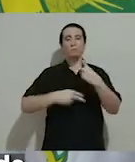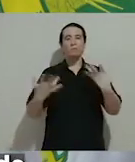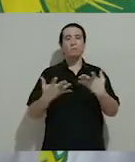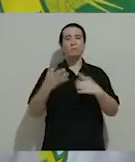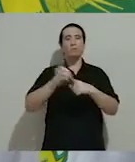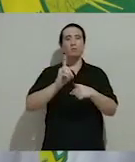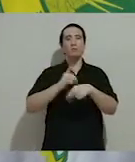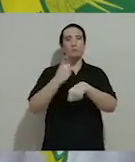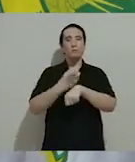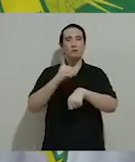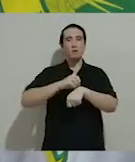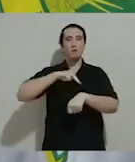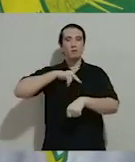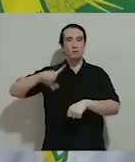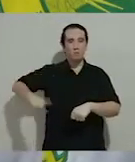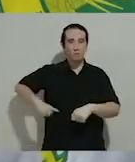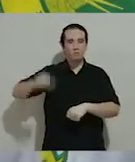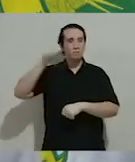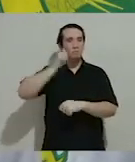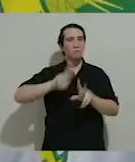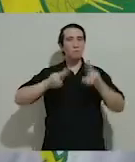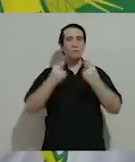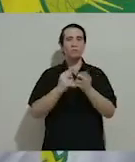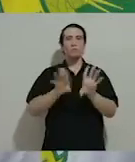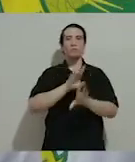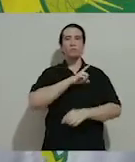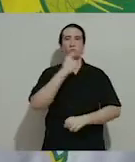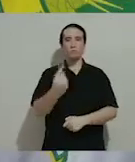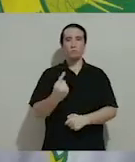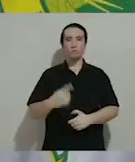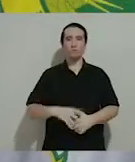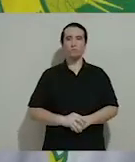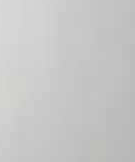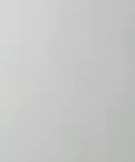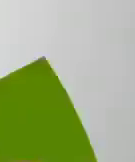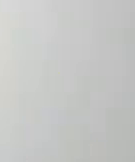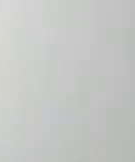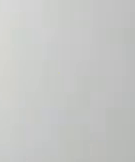venido haciendo desde el primer día de mi gobierno, siempre unidos como uno solo.